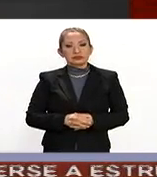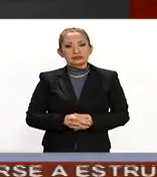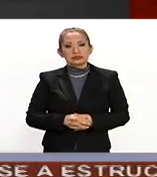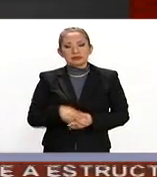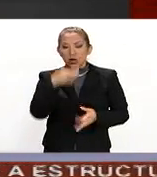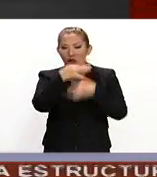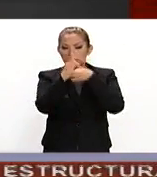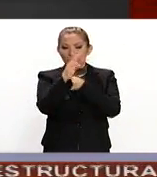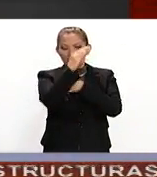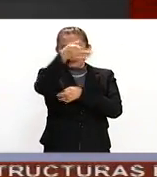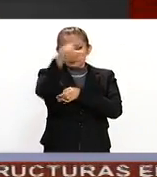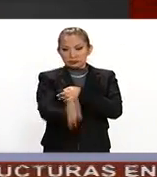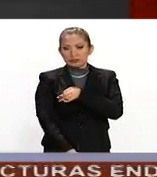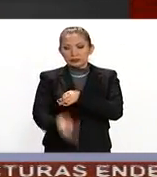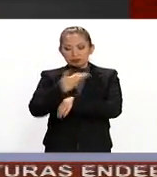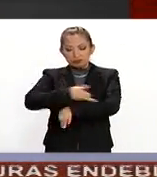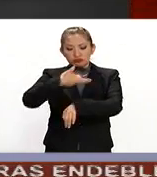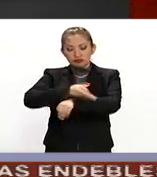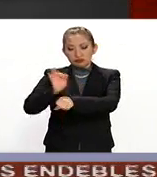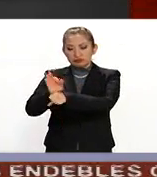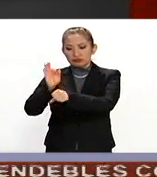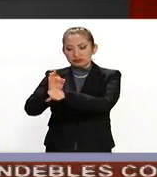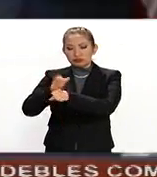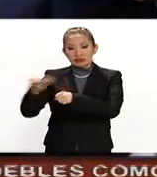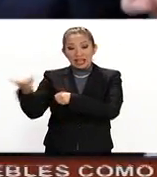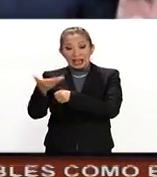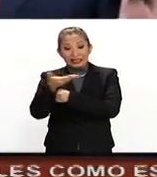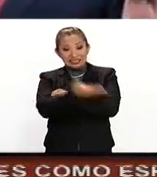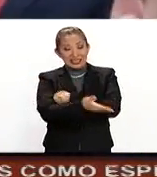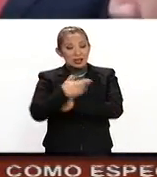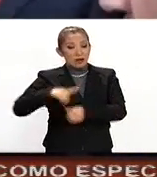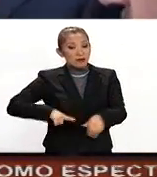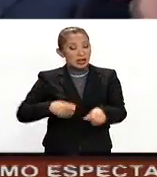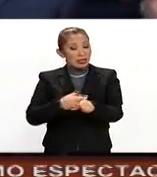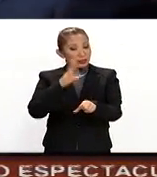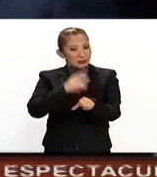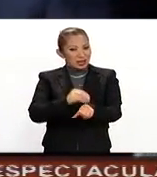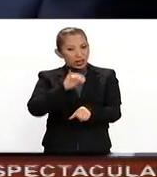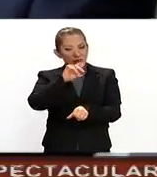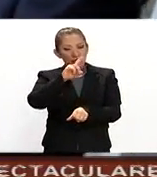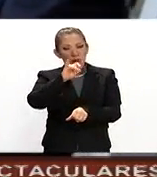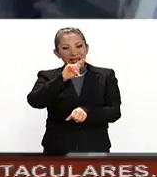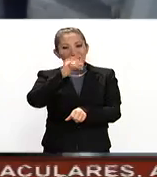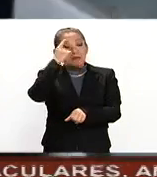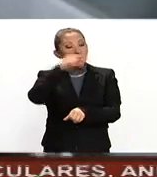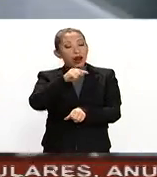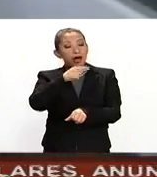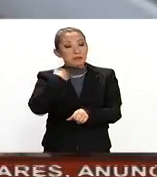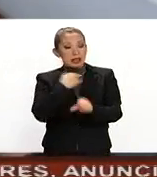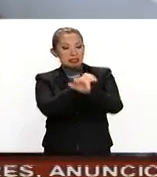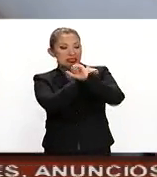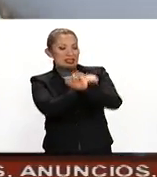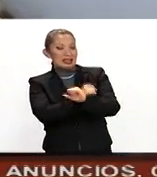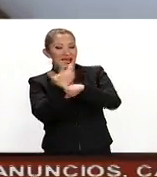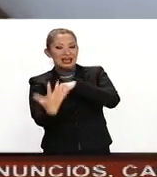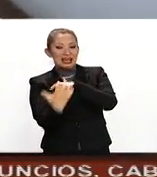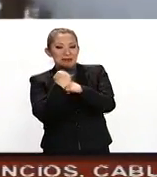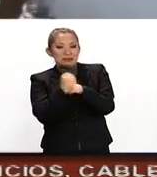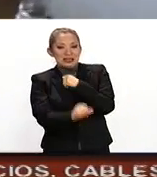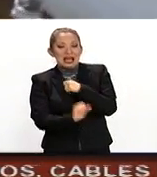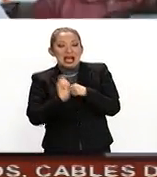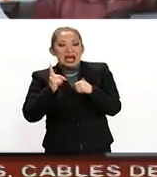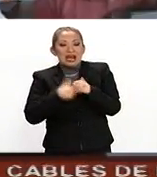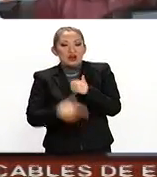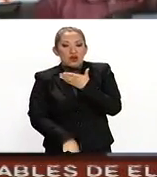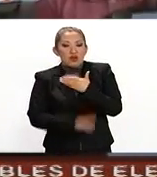Un juez federal admitió a trámite un amparo promovido por el gobernador con licencia, Javier Duarte. ¿Para qué? Pues para evitar cualquier orden